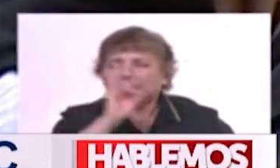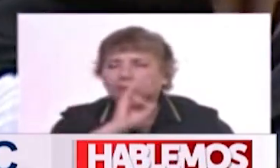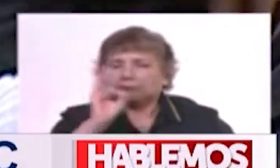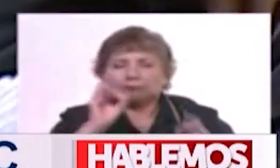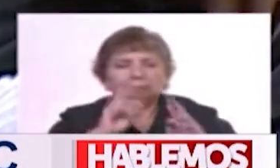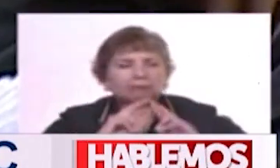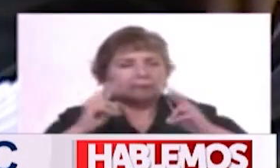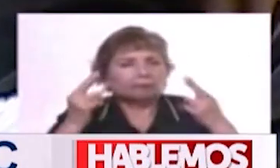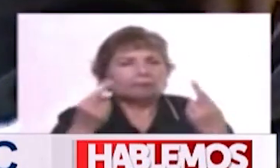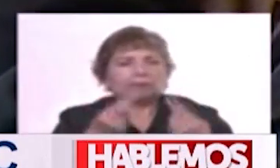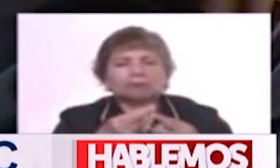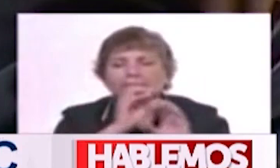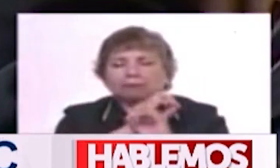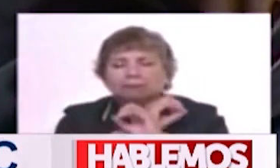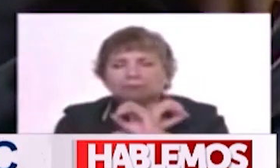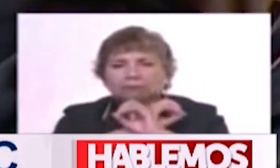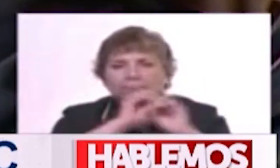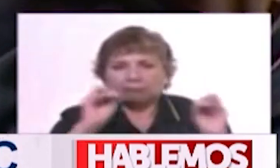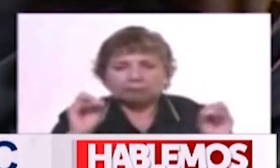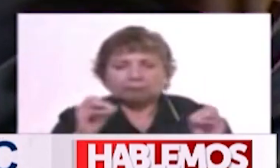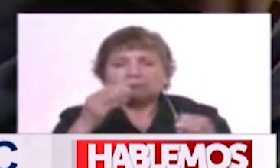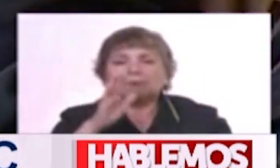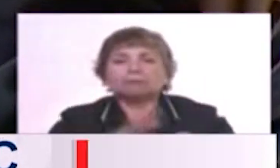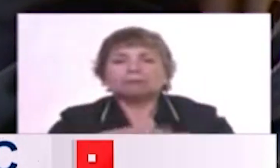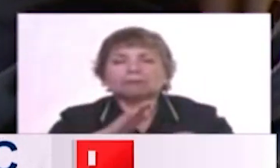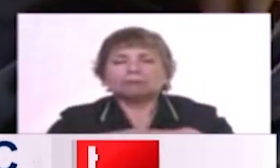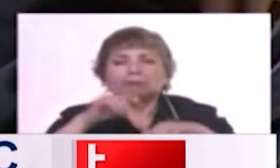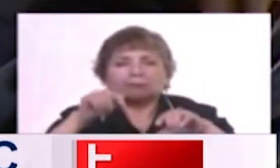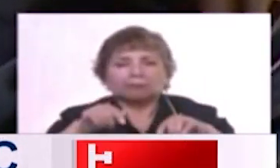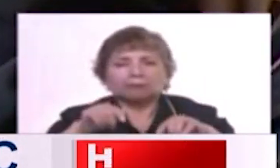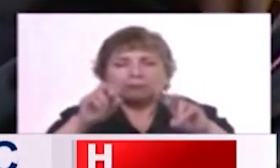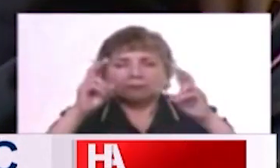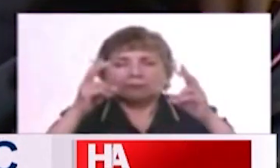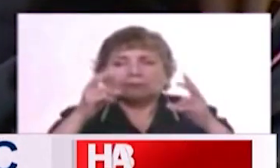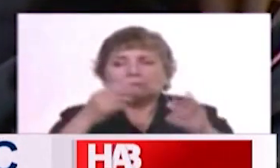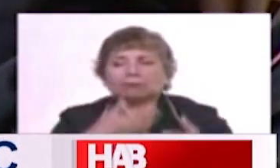absoluta reunión al respecto a este tema.